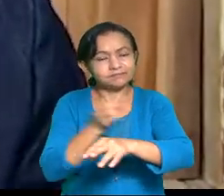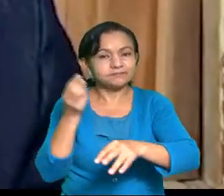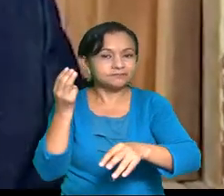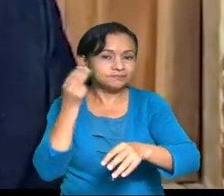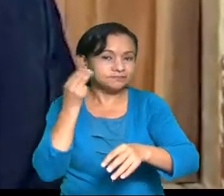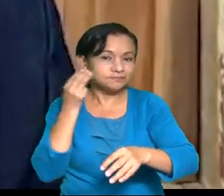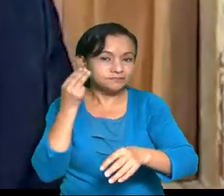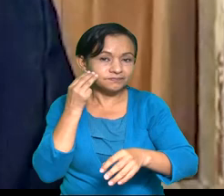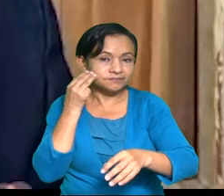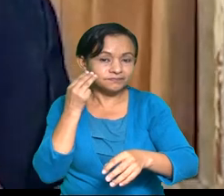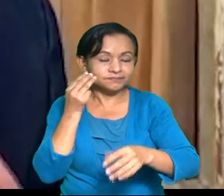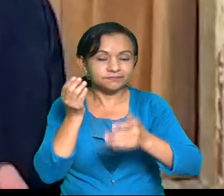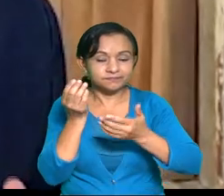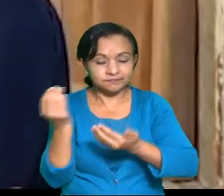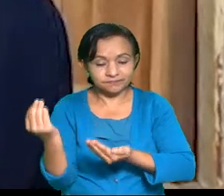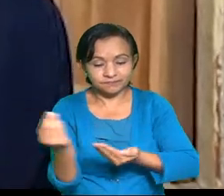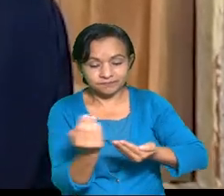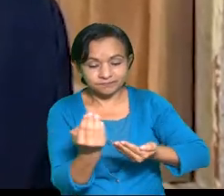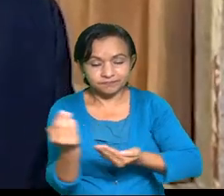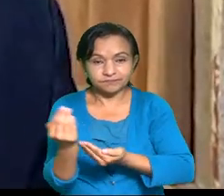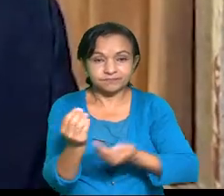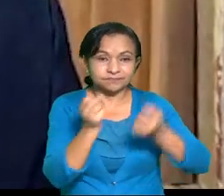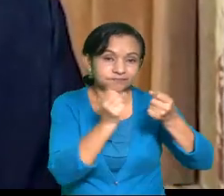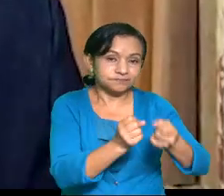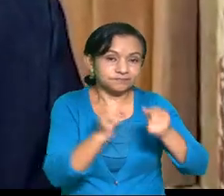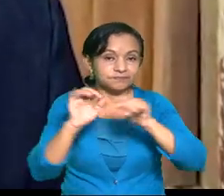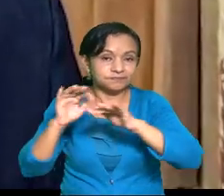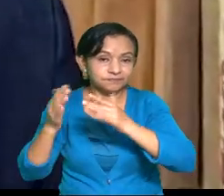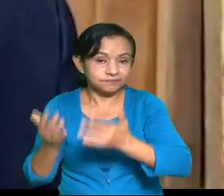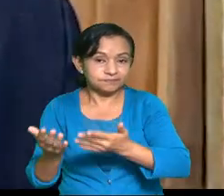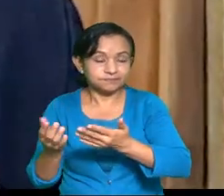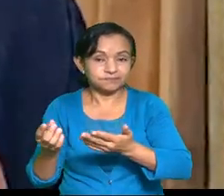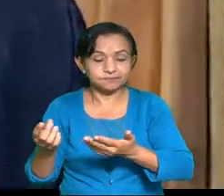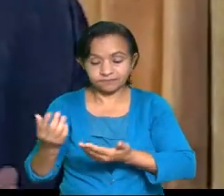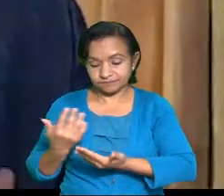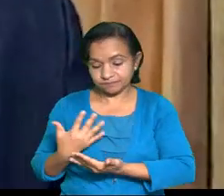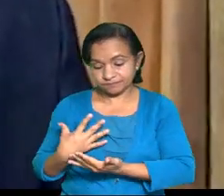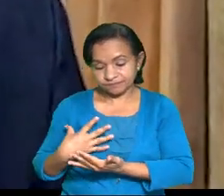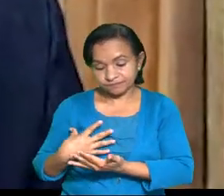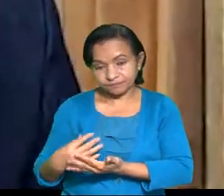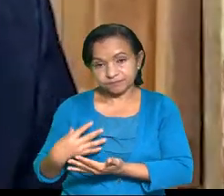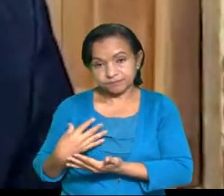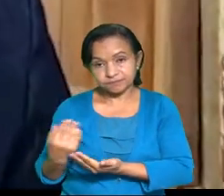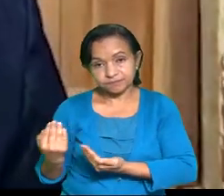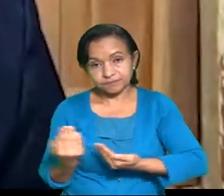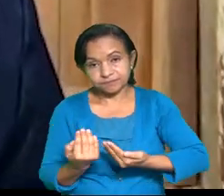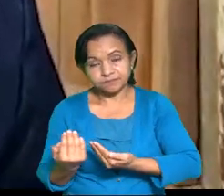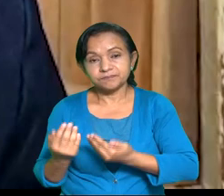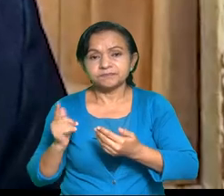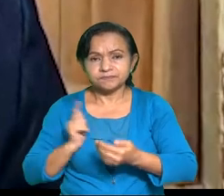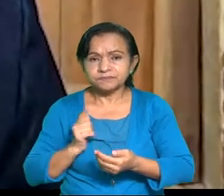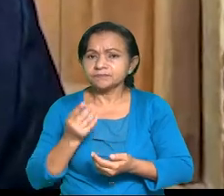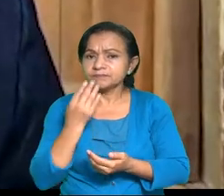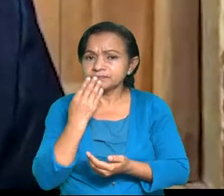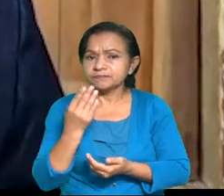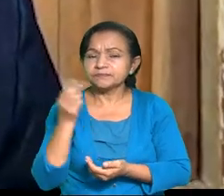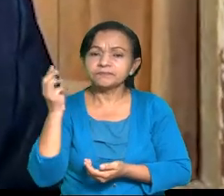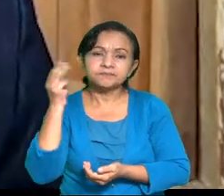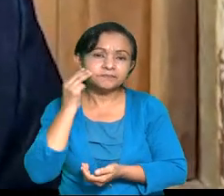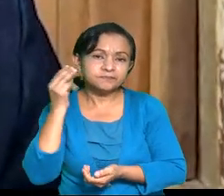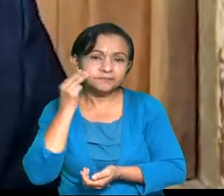madre, el niño o la niña. La lactancia materna también tiene beneficios para las